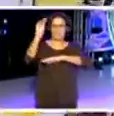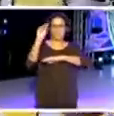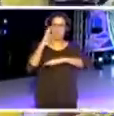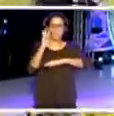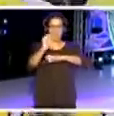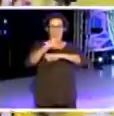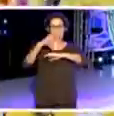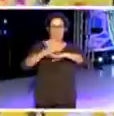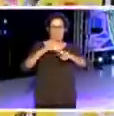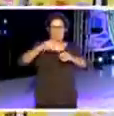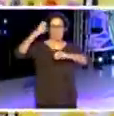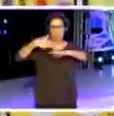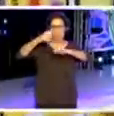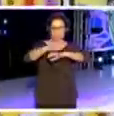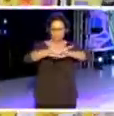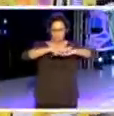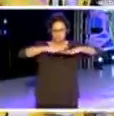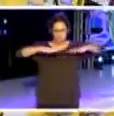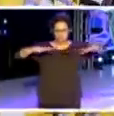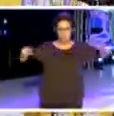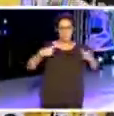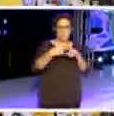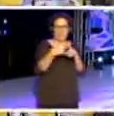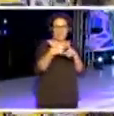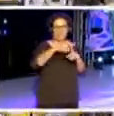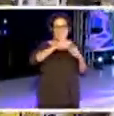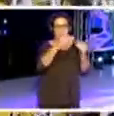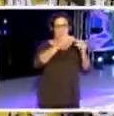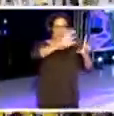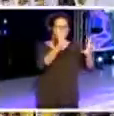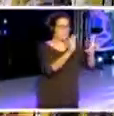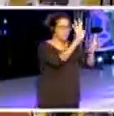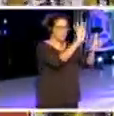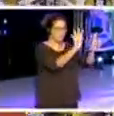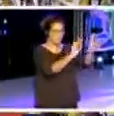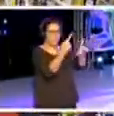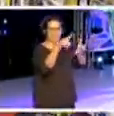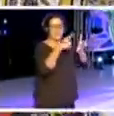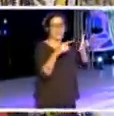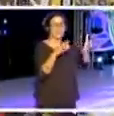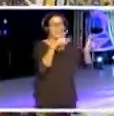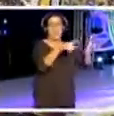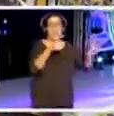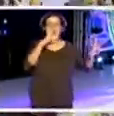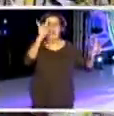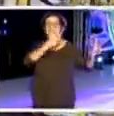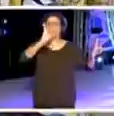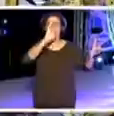madureras, y que se expresa con texturas en el óleo, porque pasó ya no